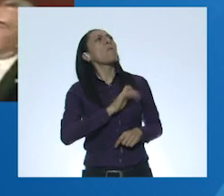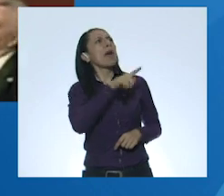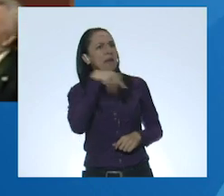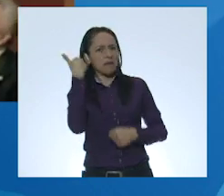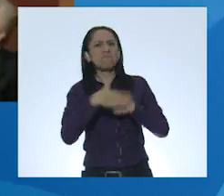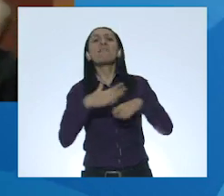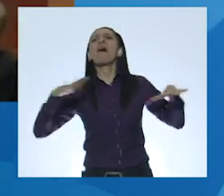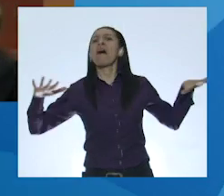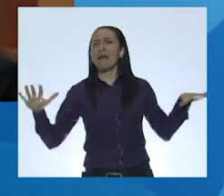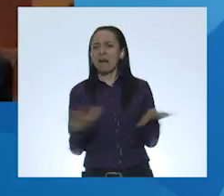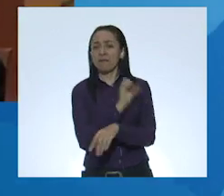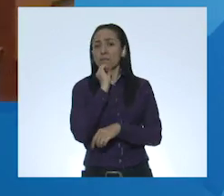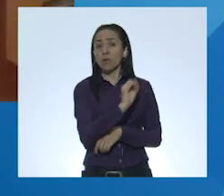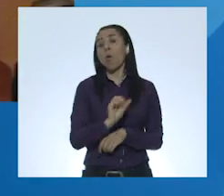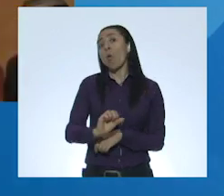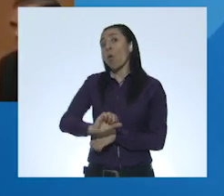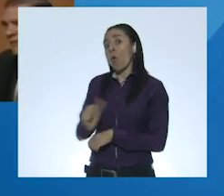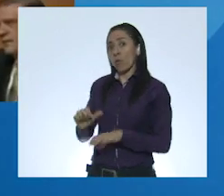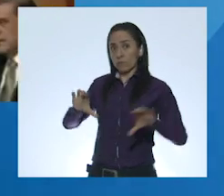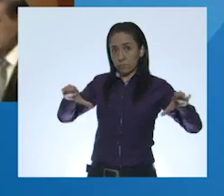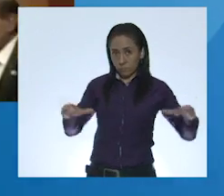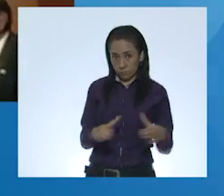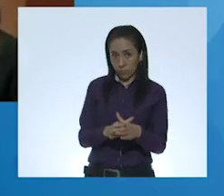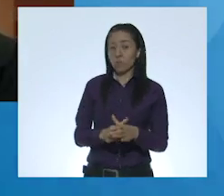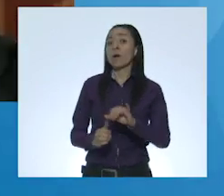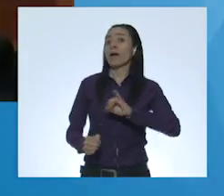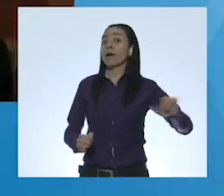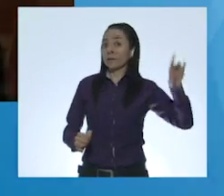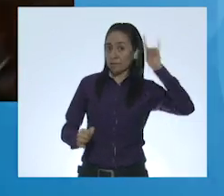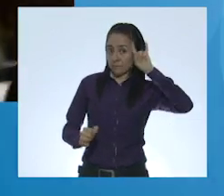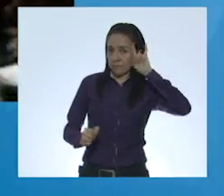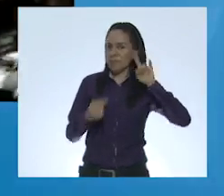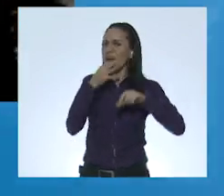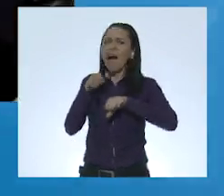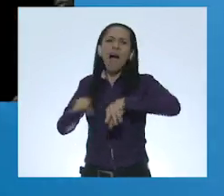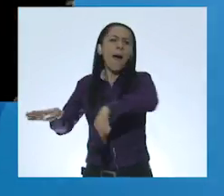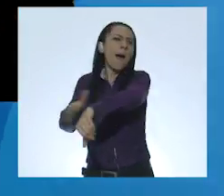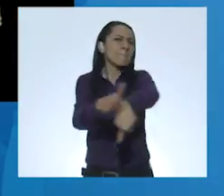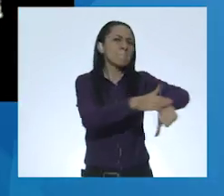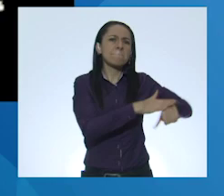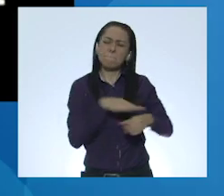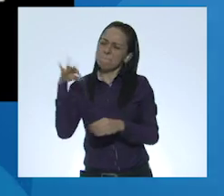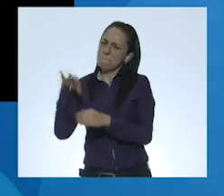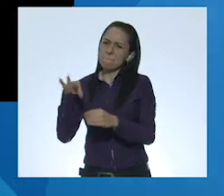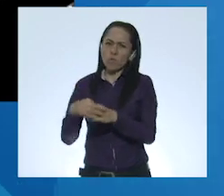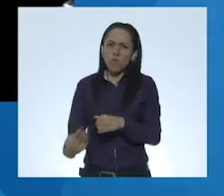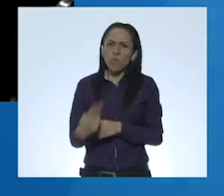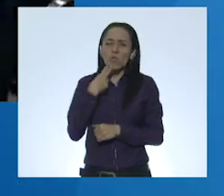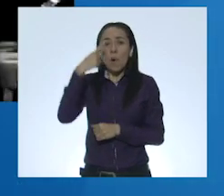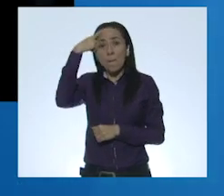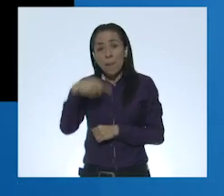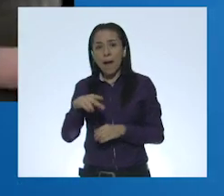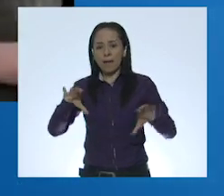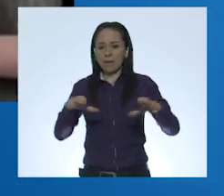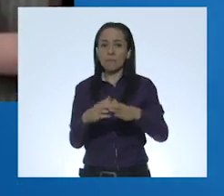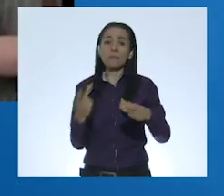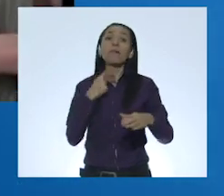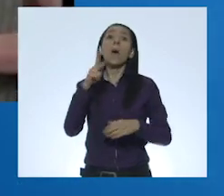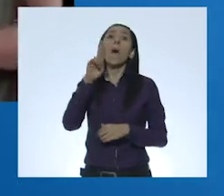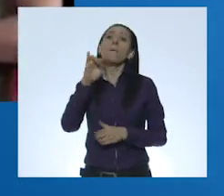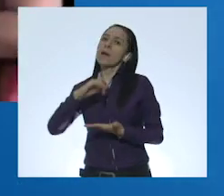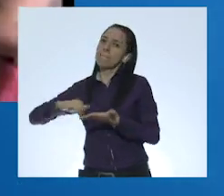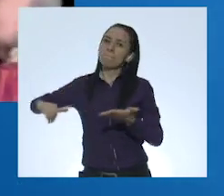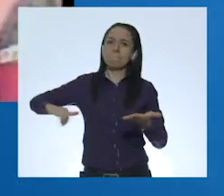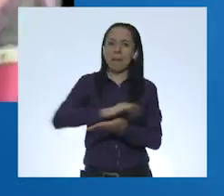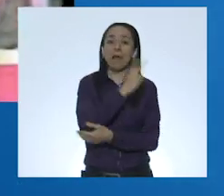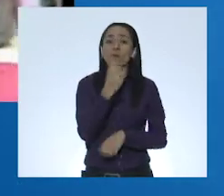diferentes intelectuales de izquierda lanzaron la campaña del voto útil para sacar al PRI de la presidencia de la República. El 2 de